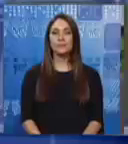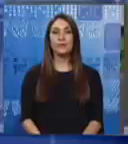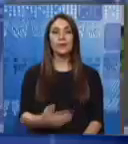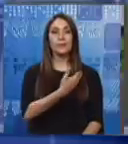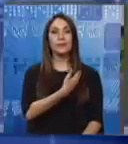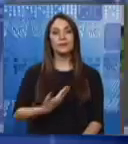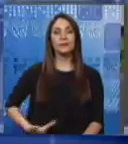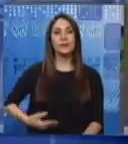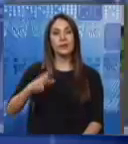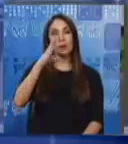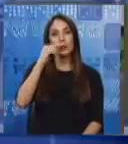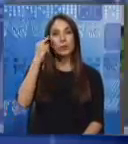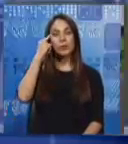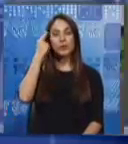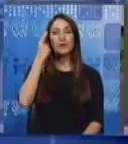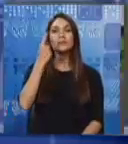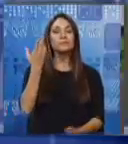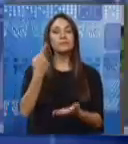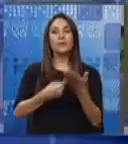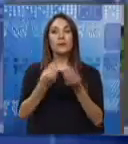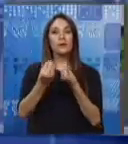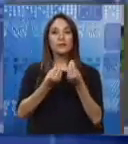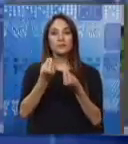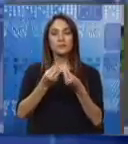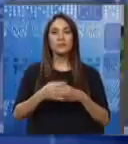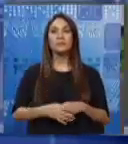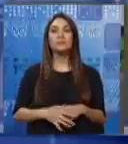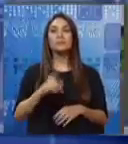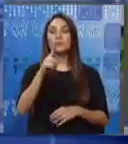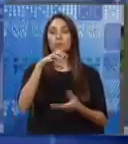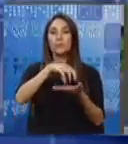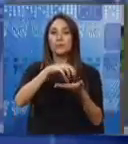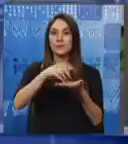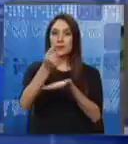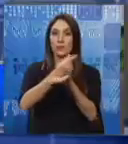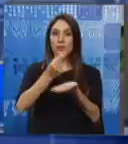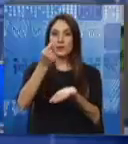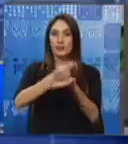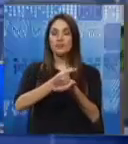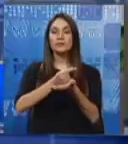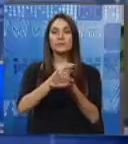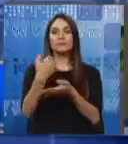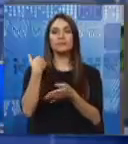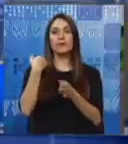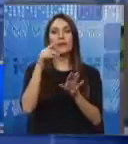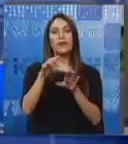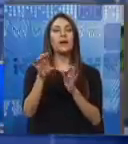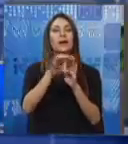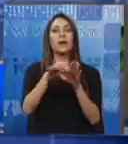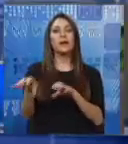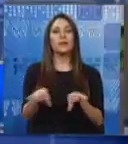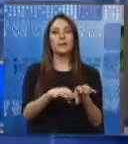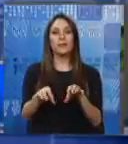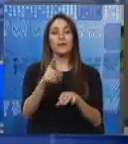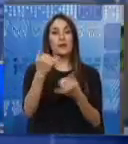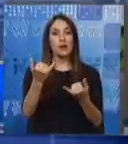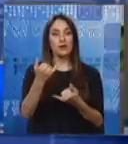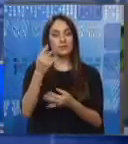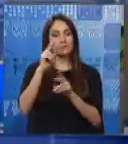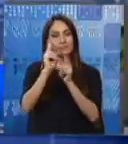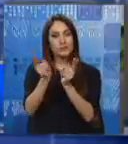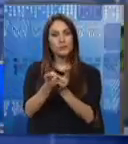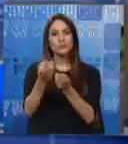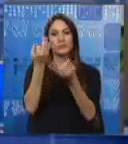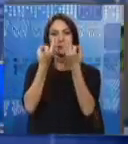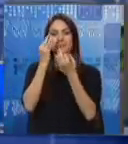El presidente Rafael Correa desarrolló en el Cantón Milagro, provincia del Guayas, un gabinete itinerante. José Luis Calderón nos presenta un